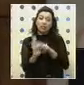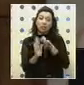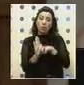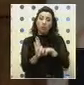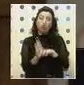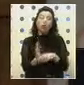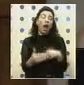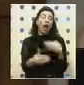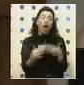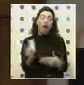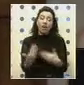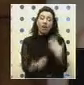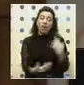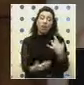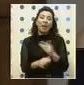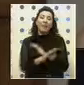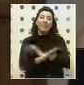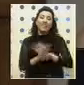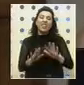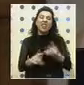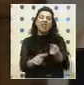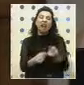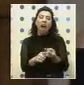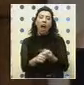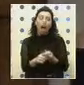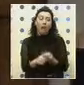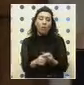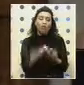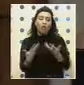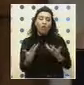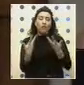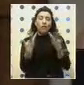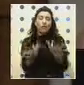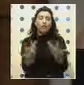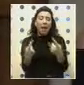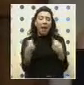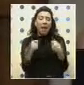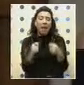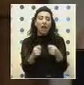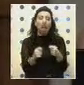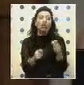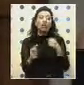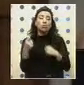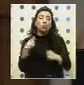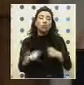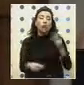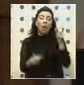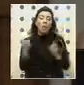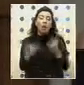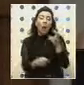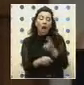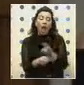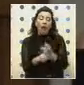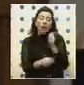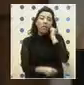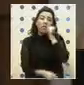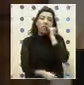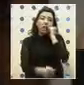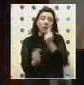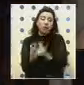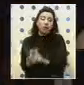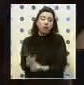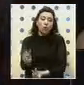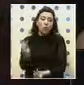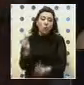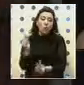a las situaciones de violencia, maltrato y abuso que padecen nuestros adultos mayores cotidianamente a lo largo y ancho de